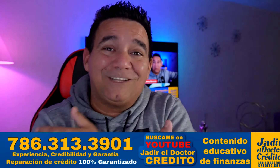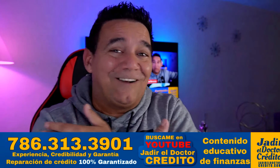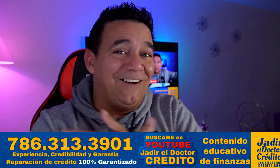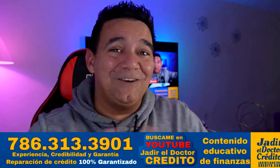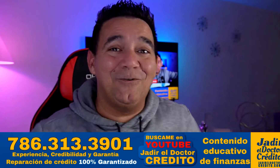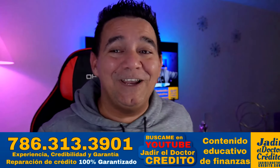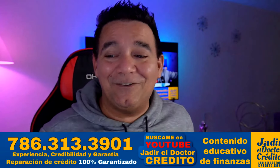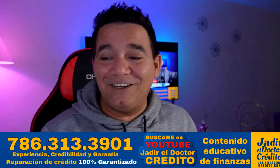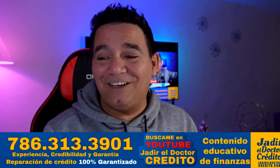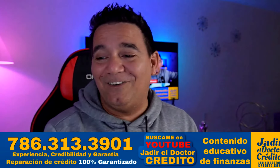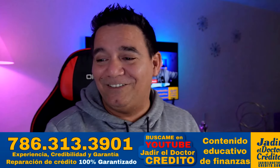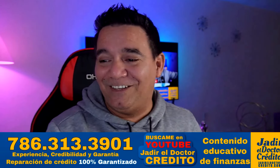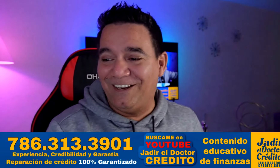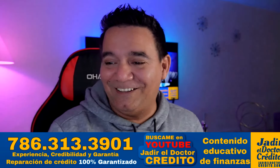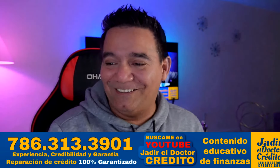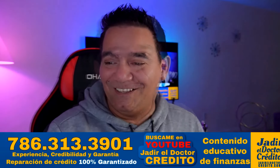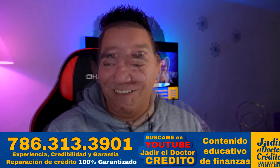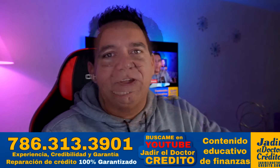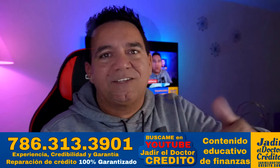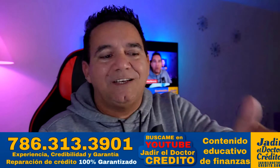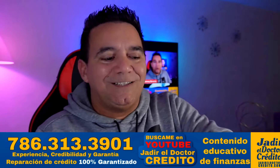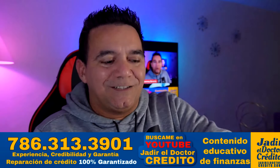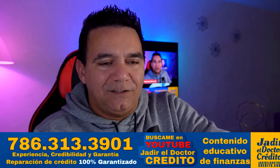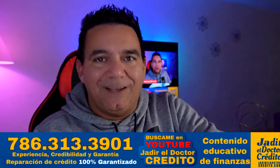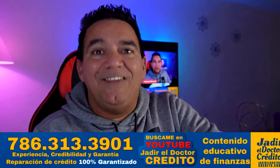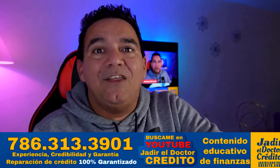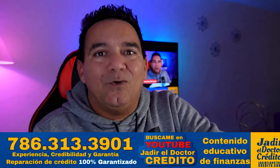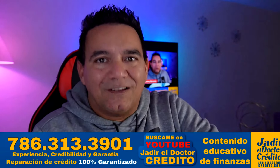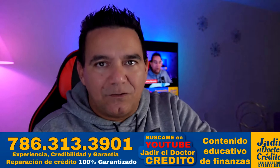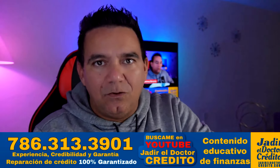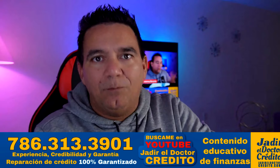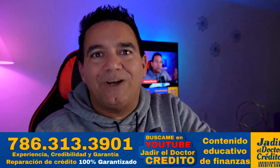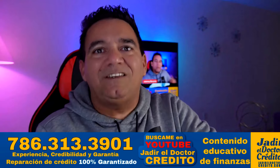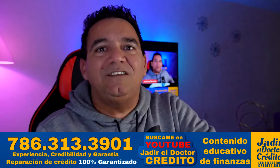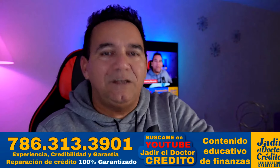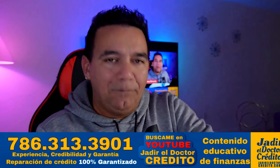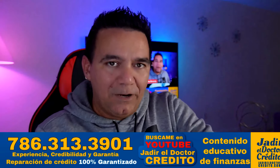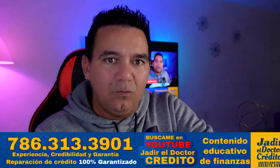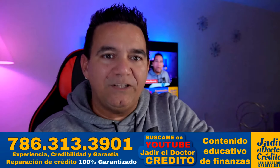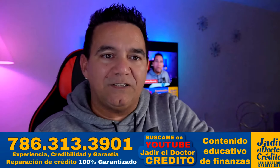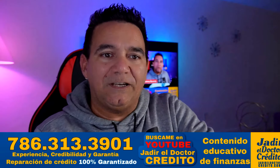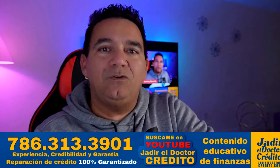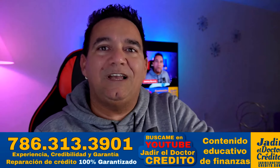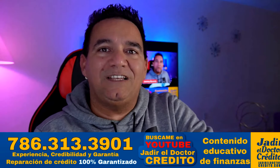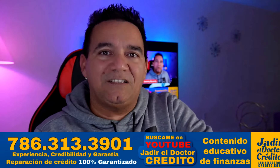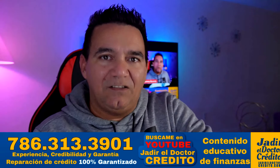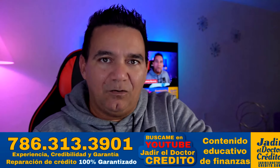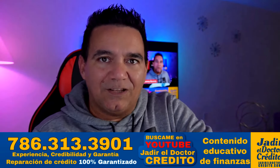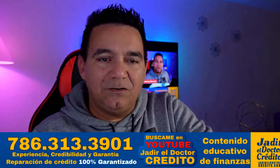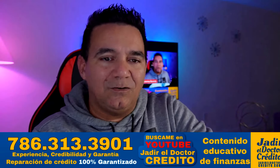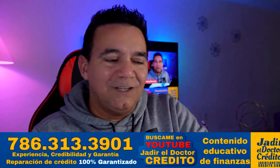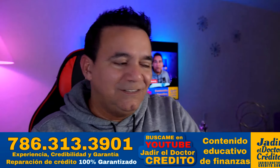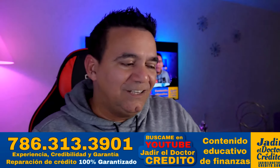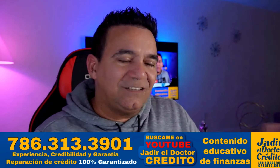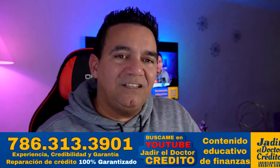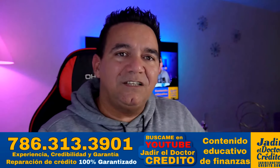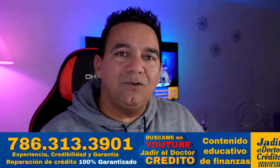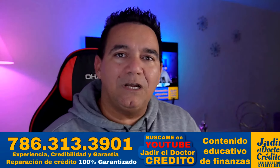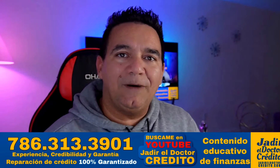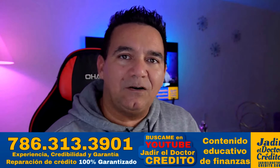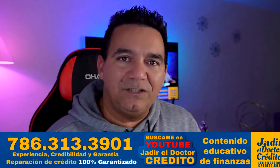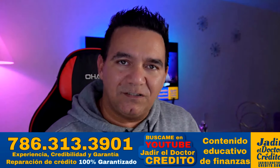un trabalengua ahí que no hay quien lo entienda. Además de que esa leche es de donación, porque es tan sinvergüenza que es una leche de donación. Y él